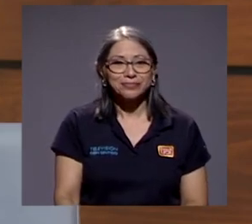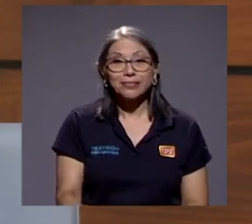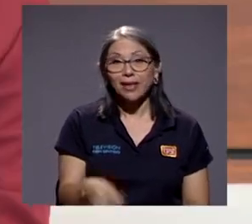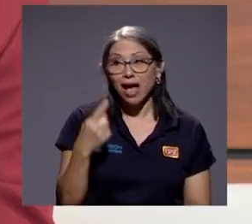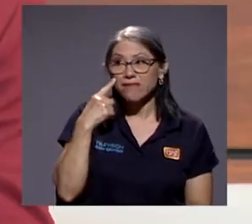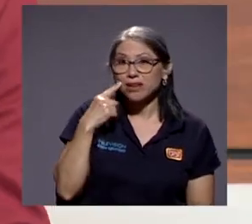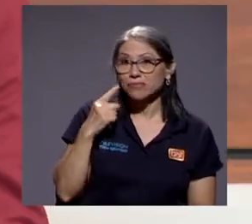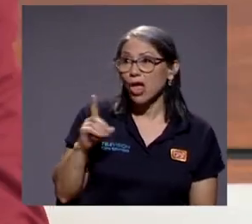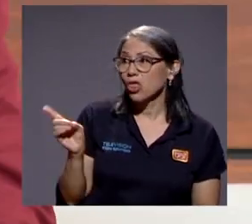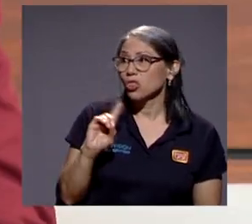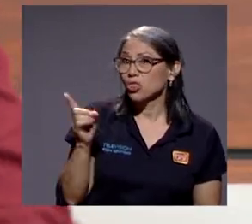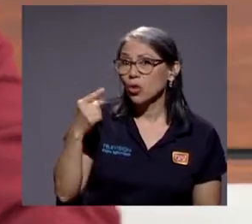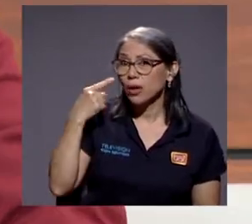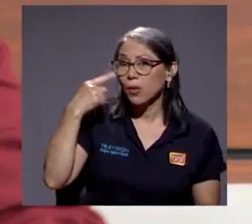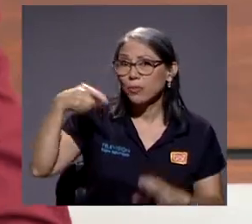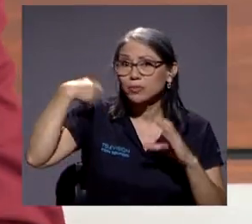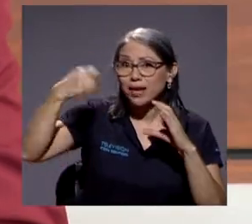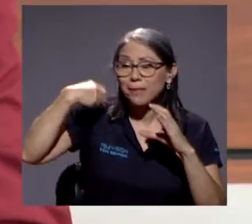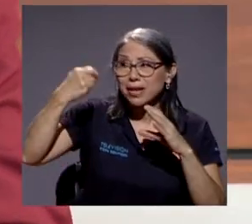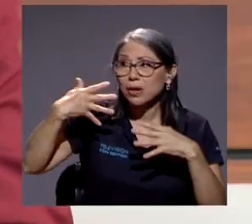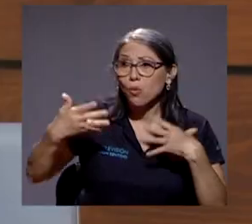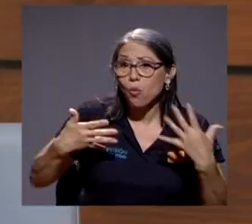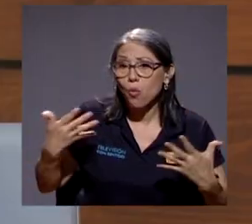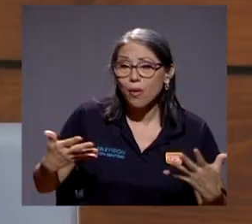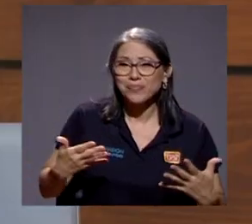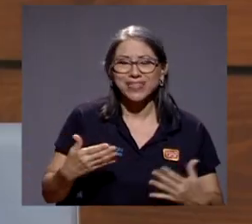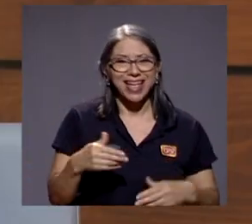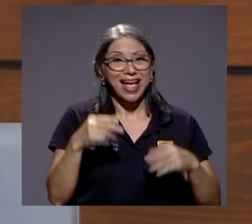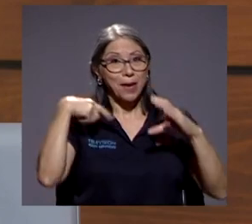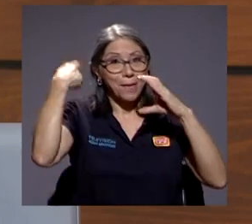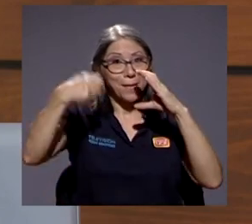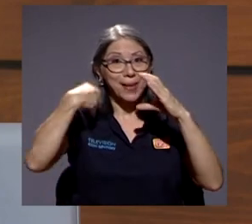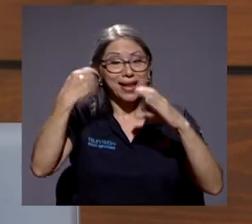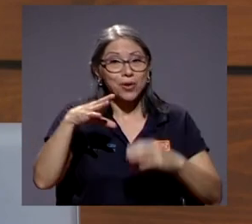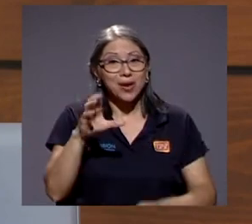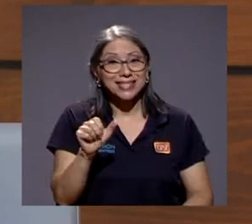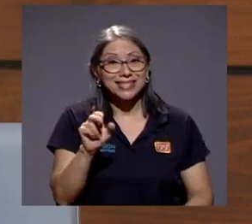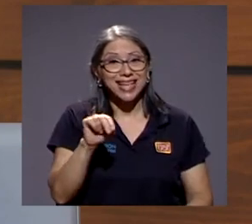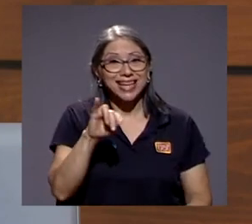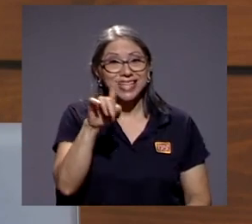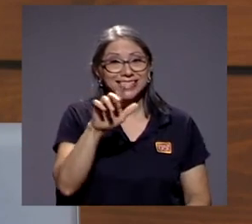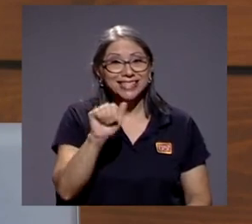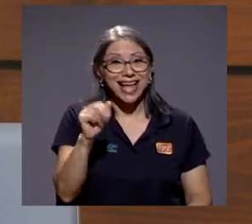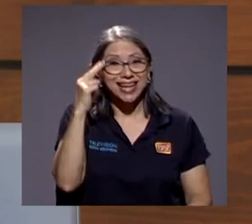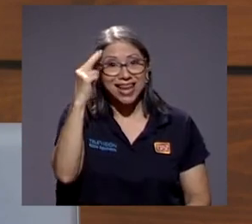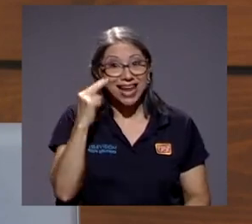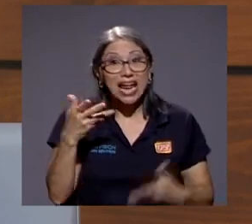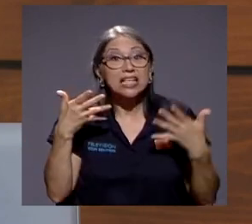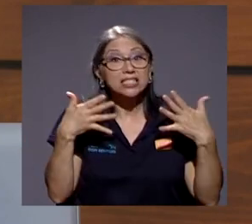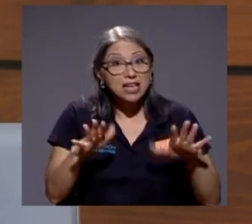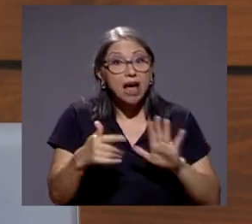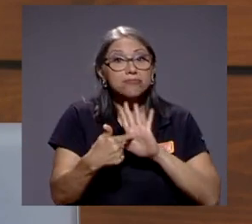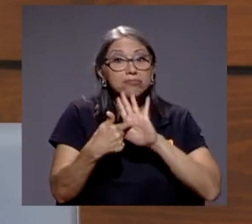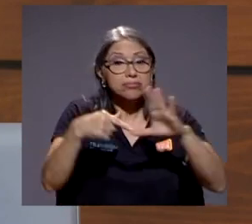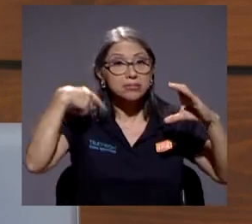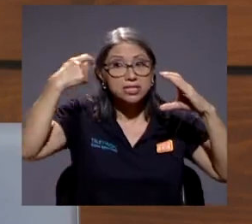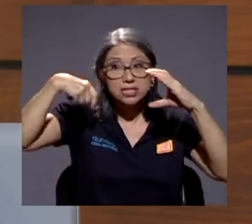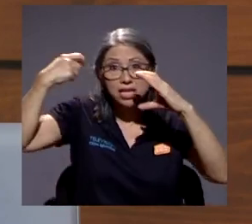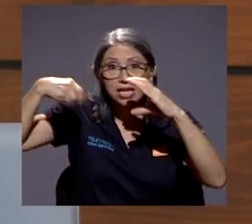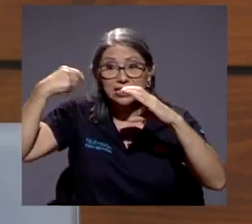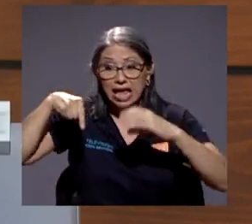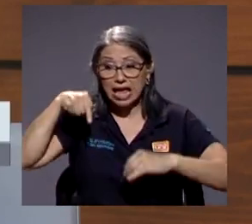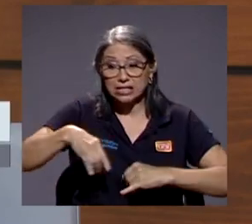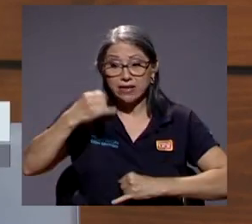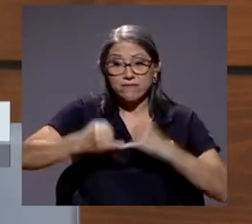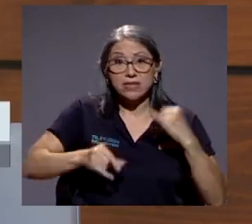ya casi vamos hablando el bloque es ceniza negra está ya en los cines este fin de semana es súper importante entonces